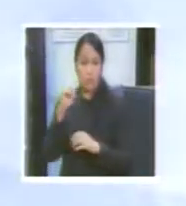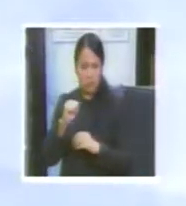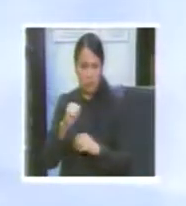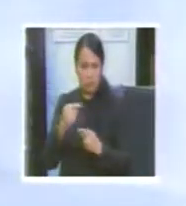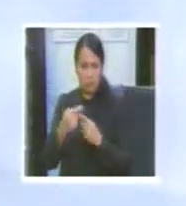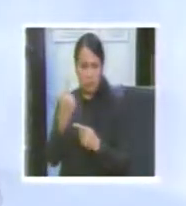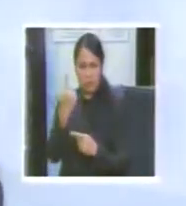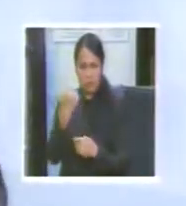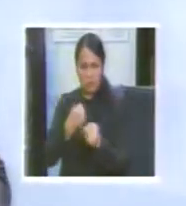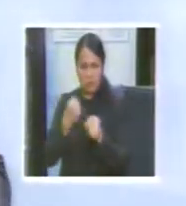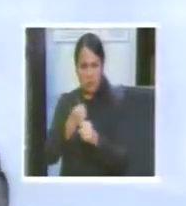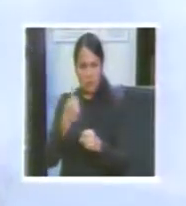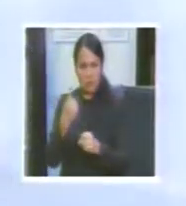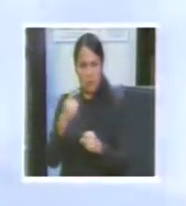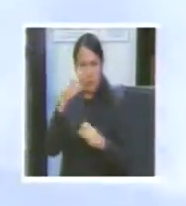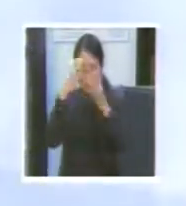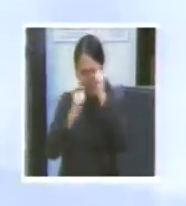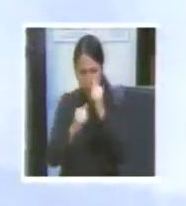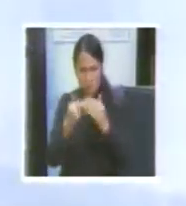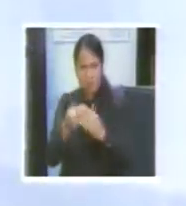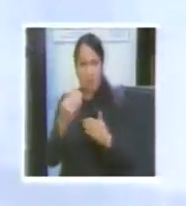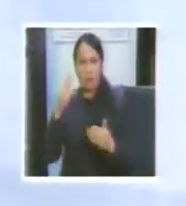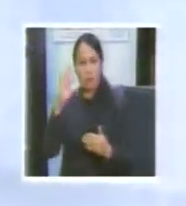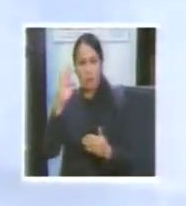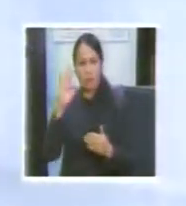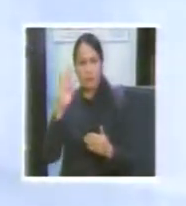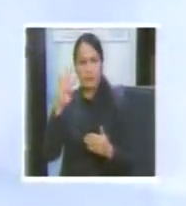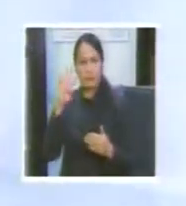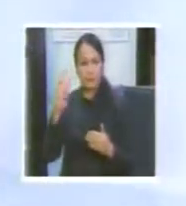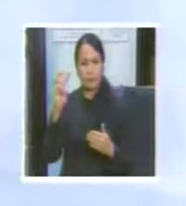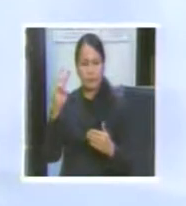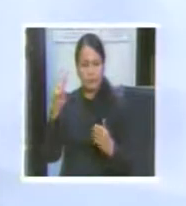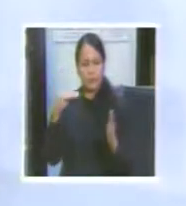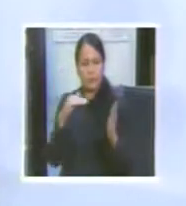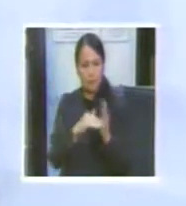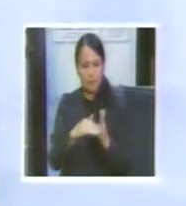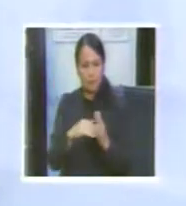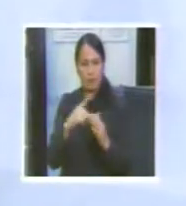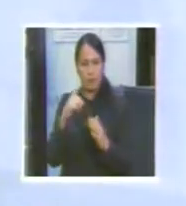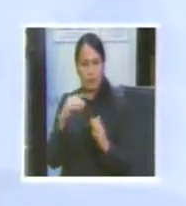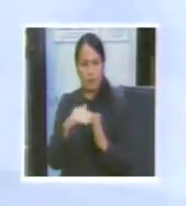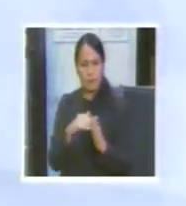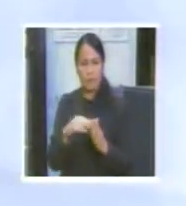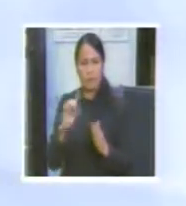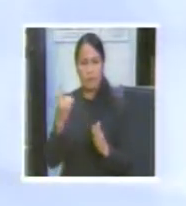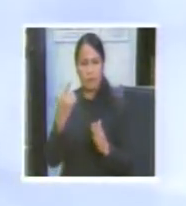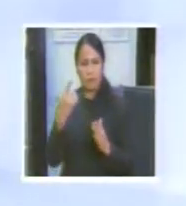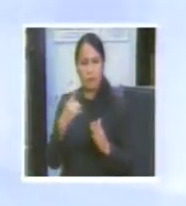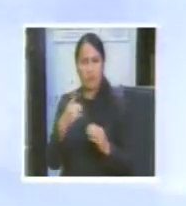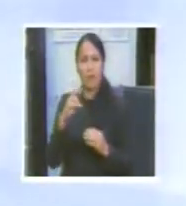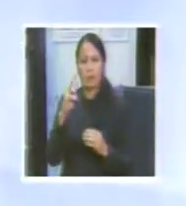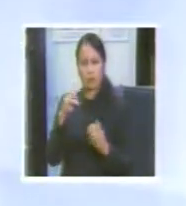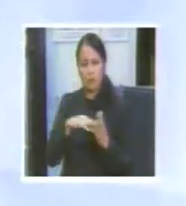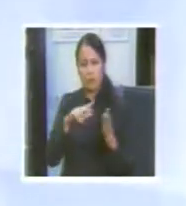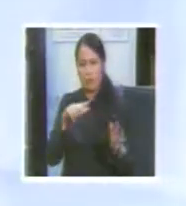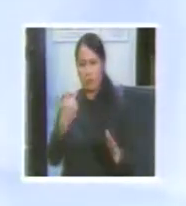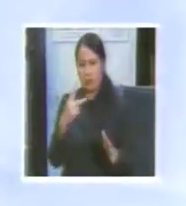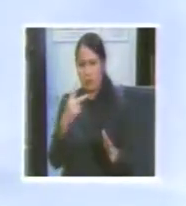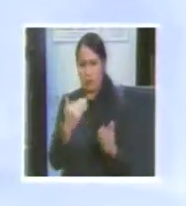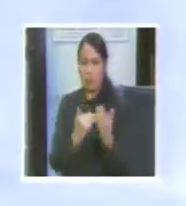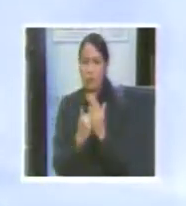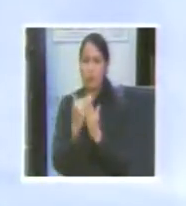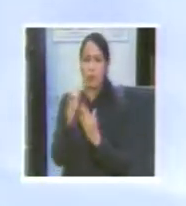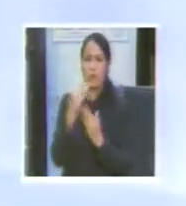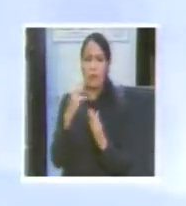del tratado, a 43 mil millones de dólares en 2013. Es decir, un crecimiento casi de